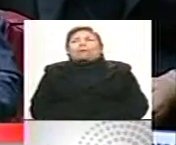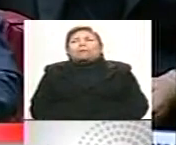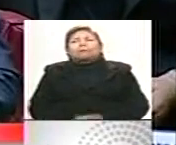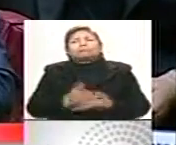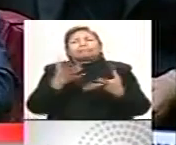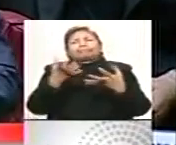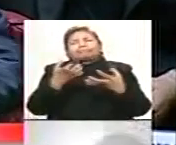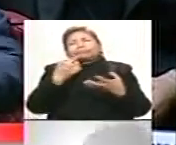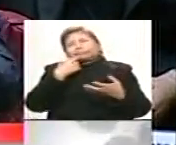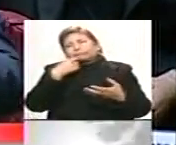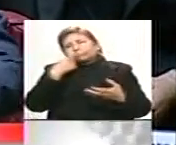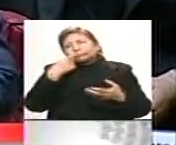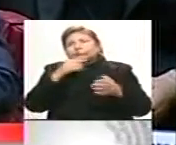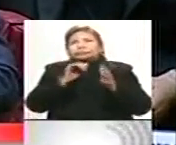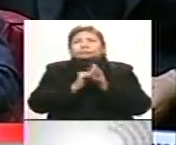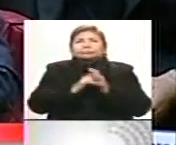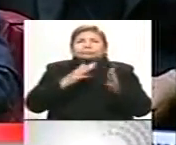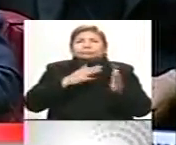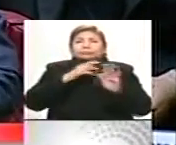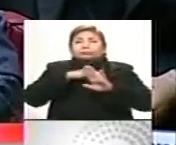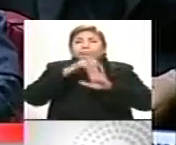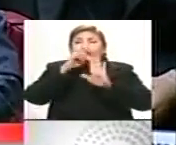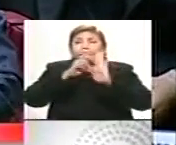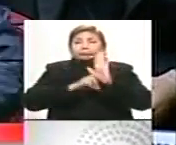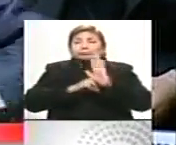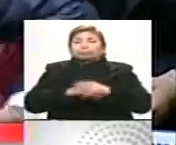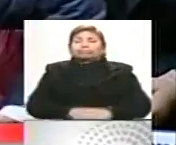Quisiera muy sumariamente, ustedes tienen en el proyecto,